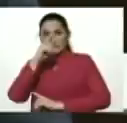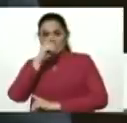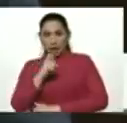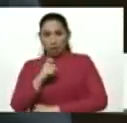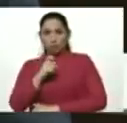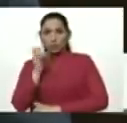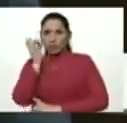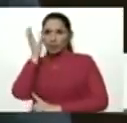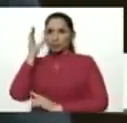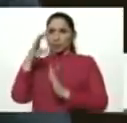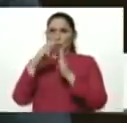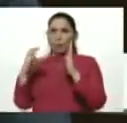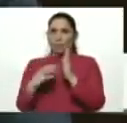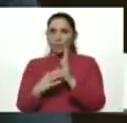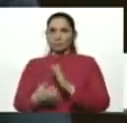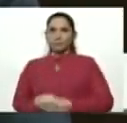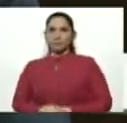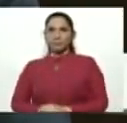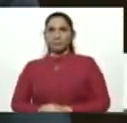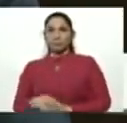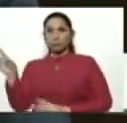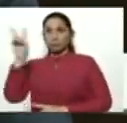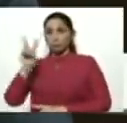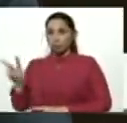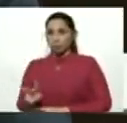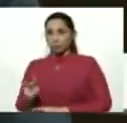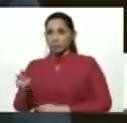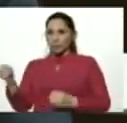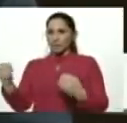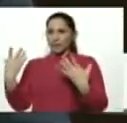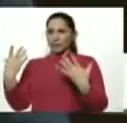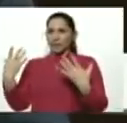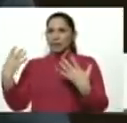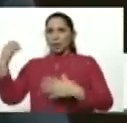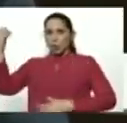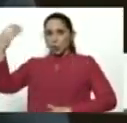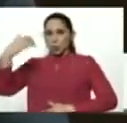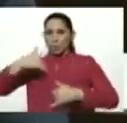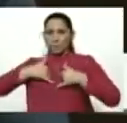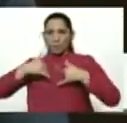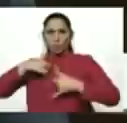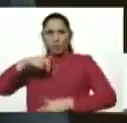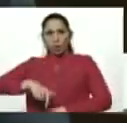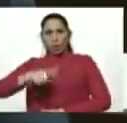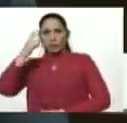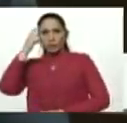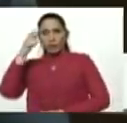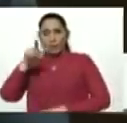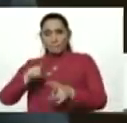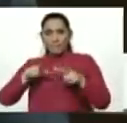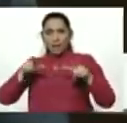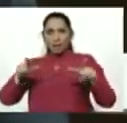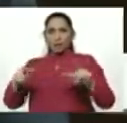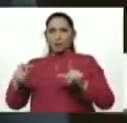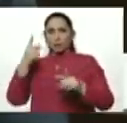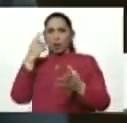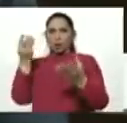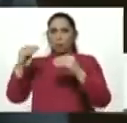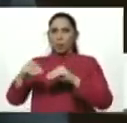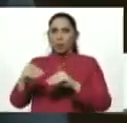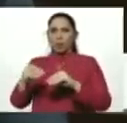OPEP, y Venezuela brilla con luz propia hoy día en este espacio de